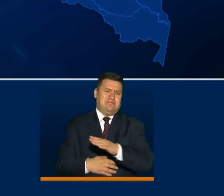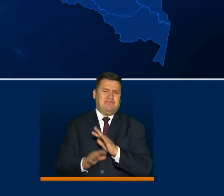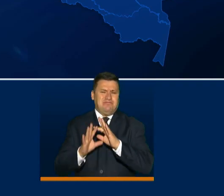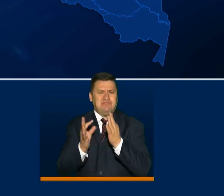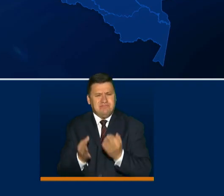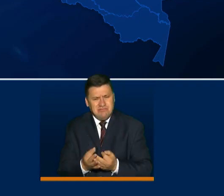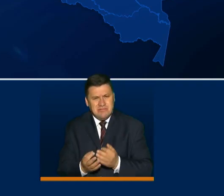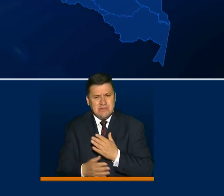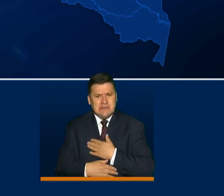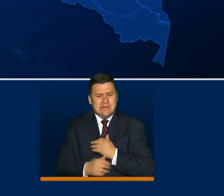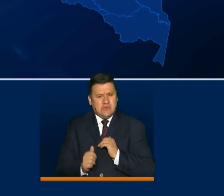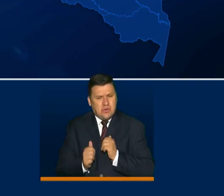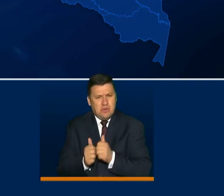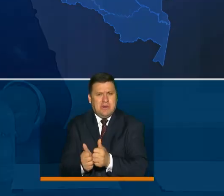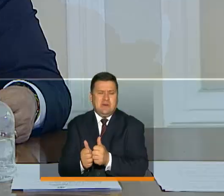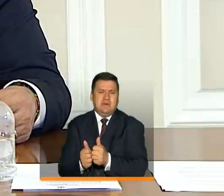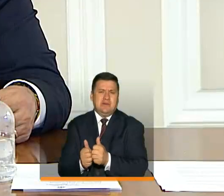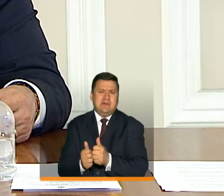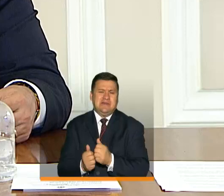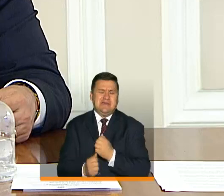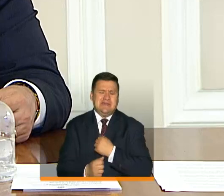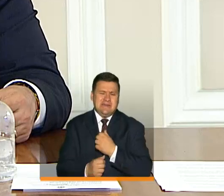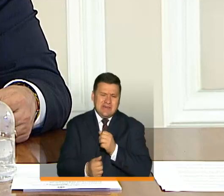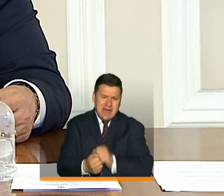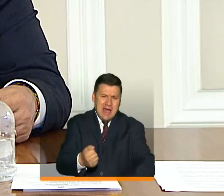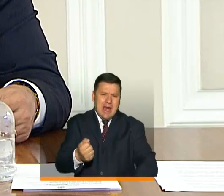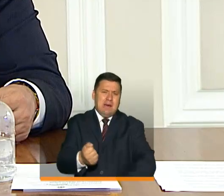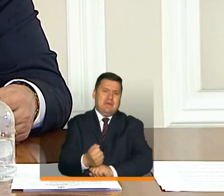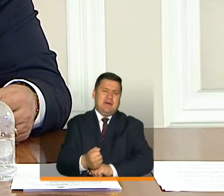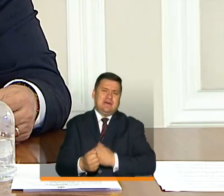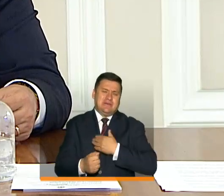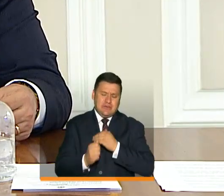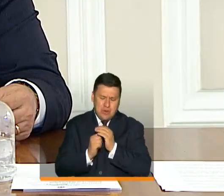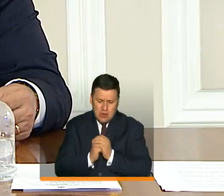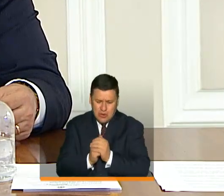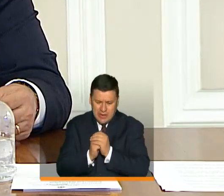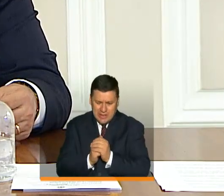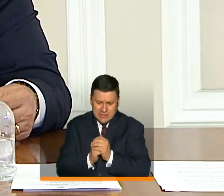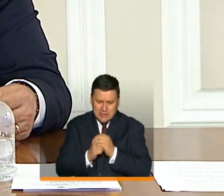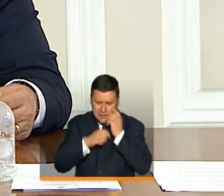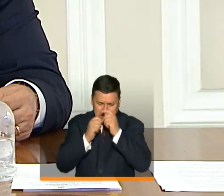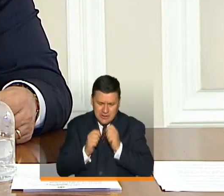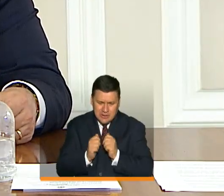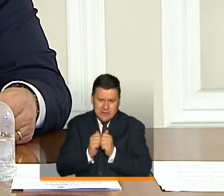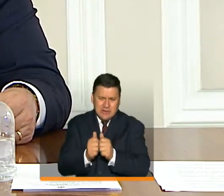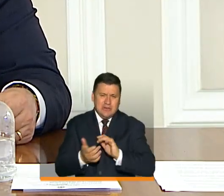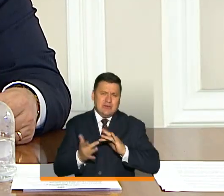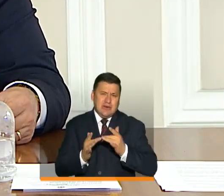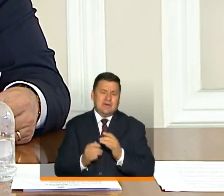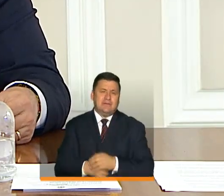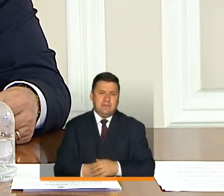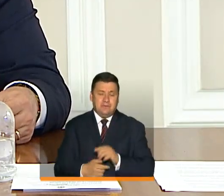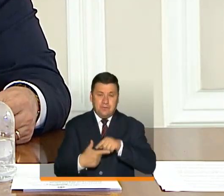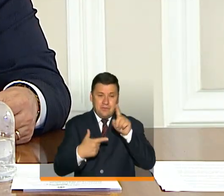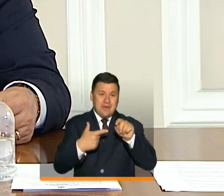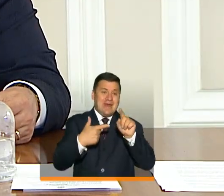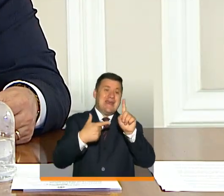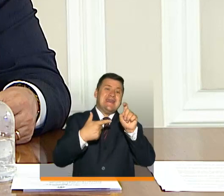seres queridos mi solidaridad, mi sentido de respaldo, nuestra oración y nuestras condolencias. El